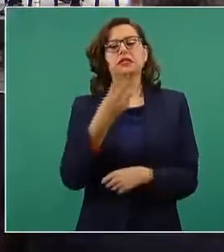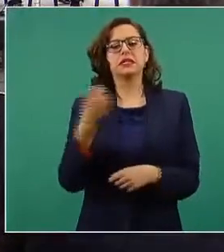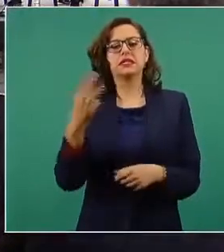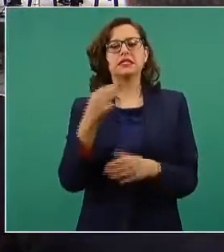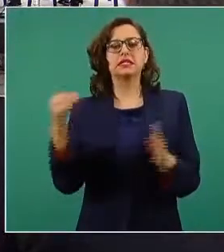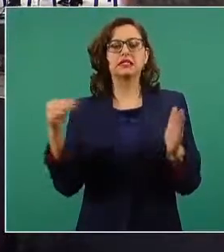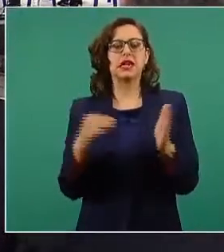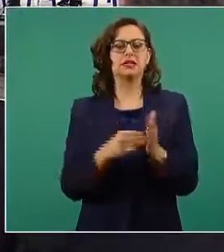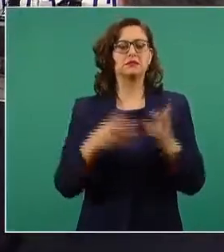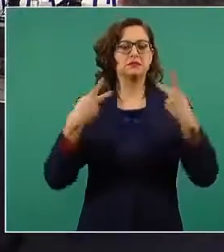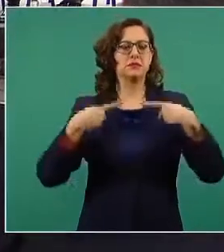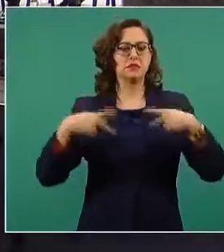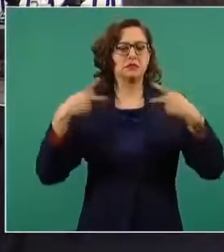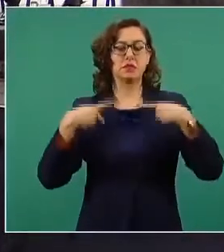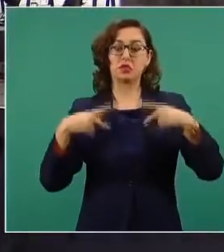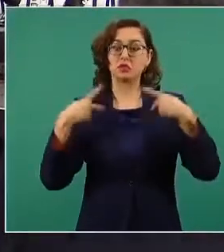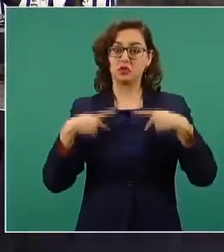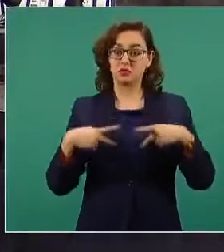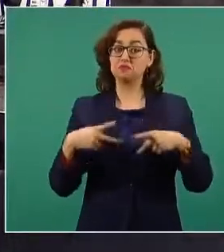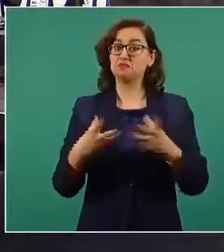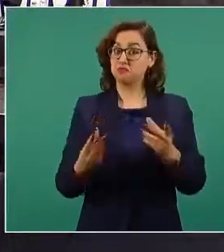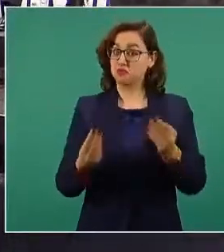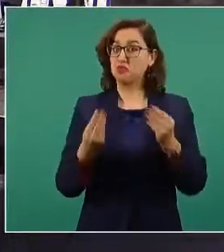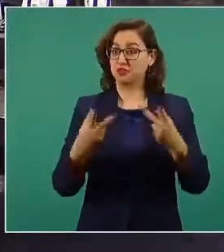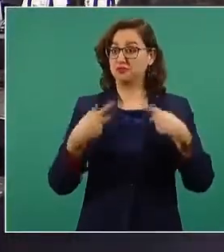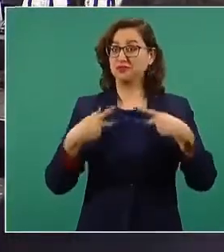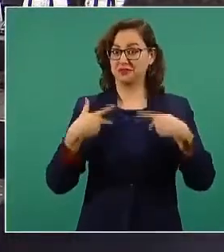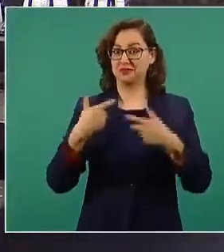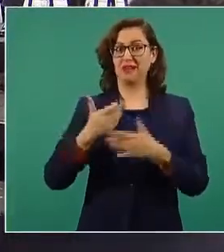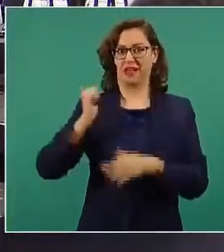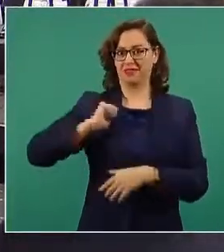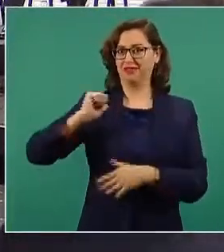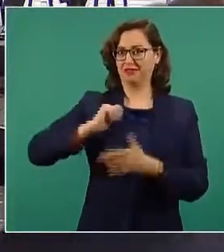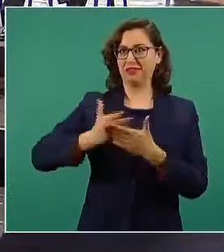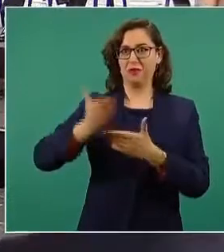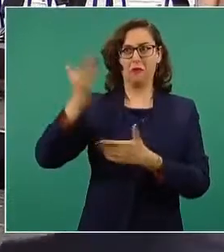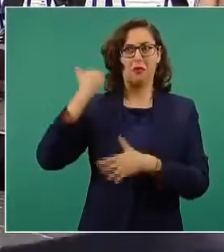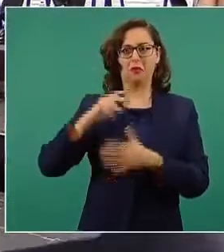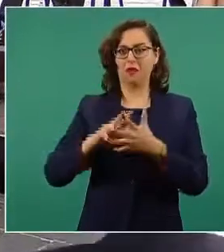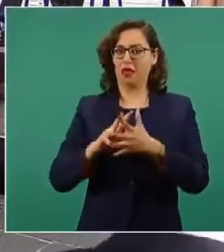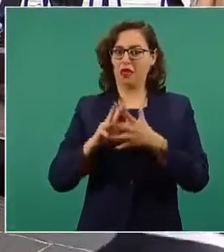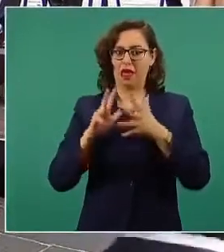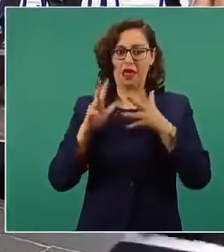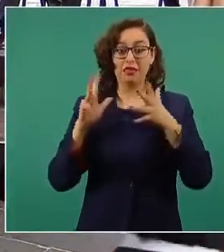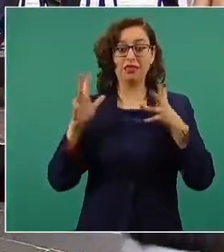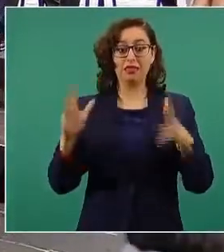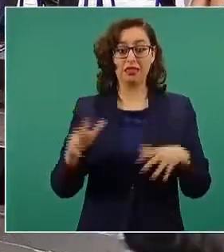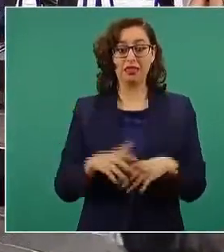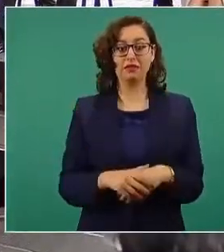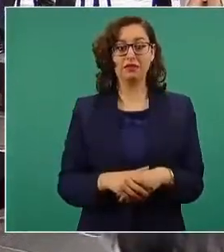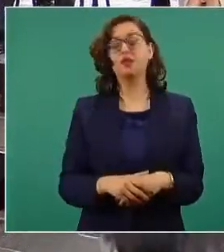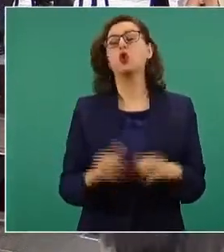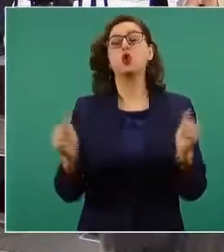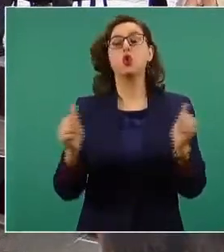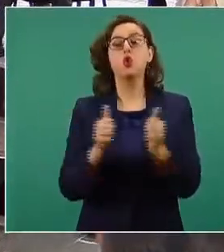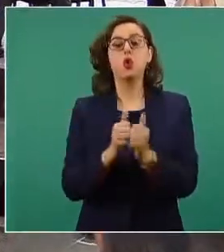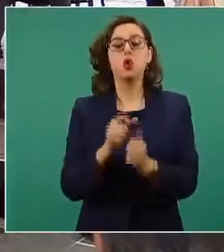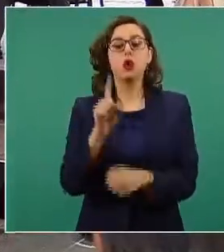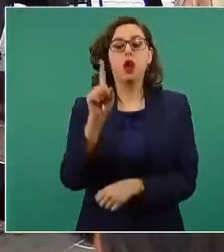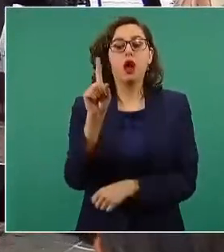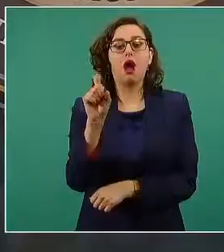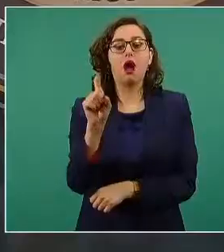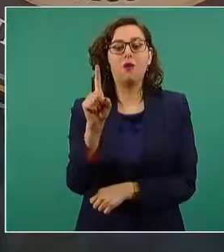más grande de su época, y completamente anfibia, la Venecia